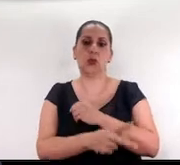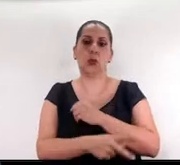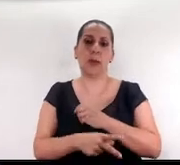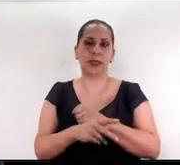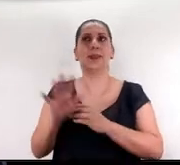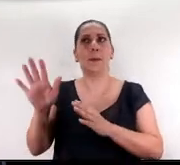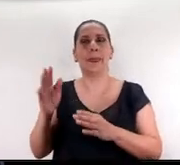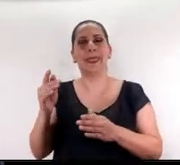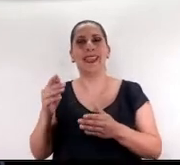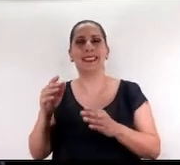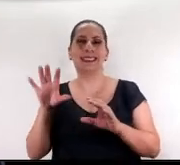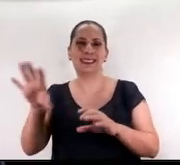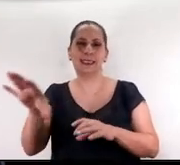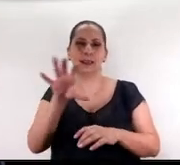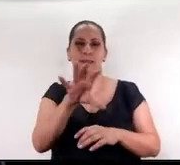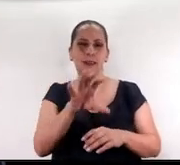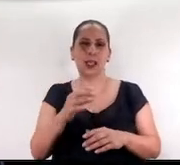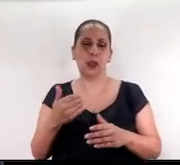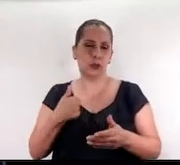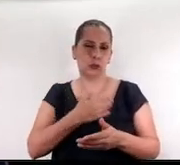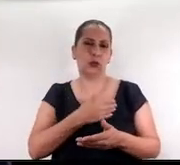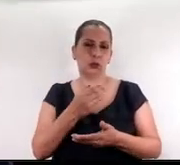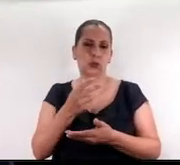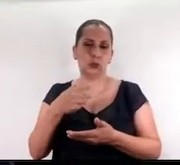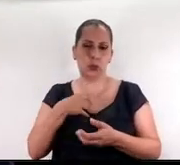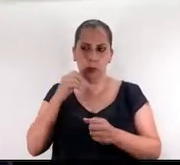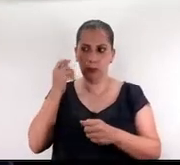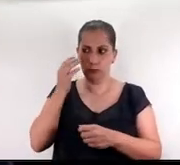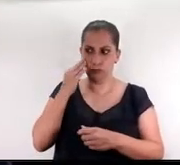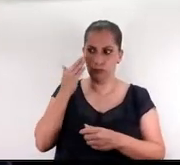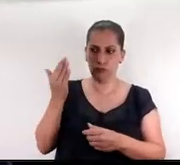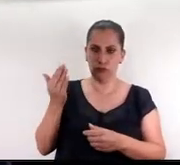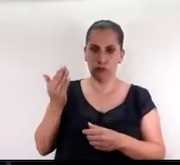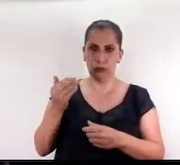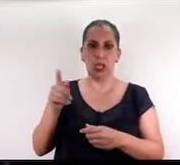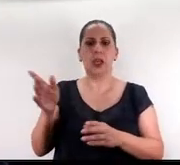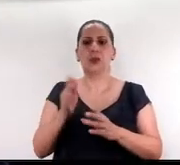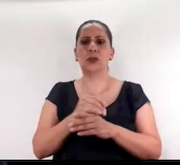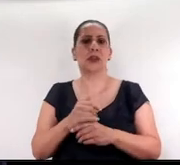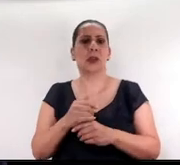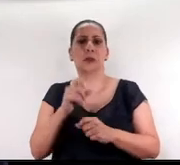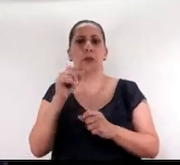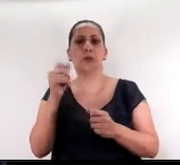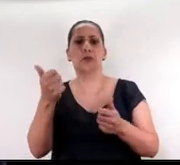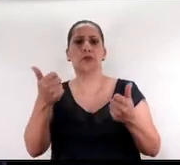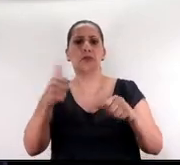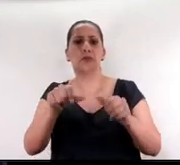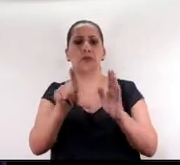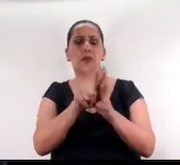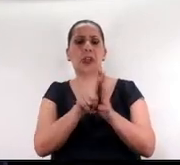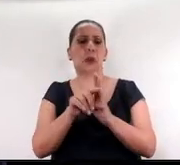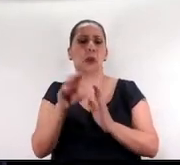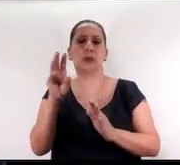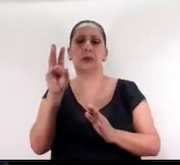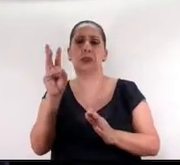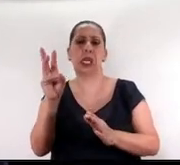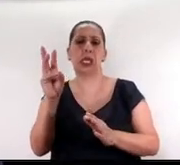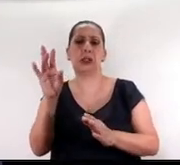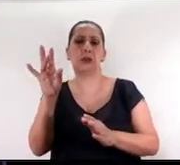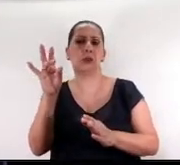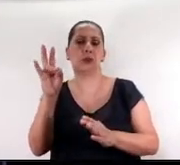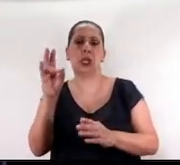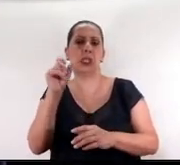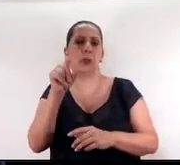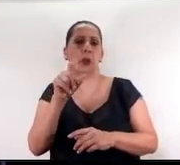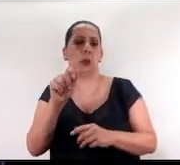estados en ese caso, que podremos reconocer. Ellos hacen un solo referendo con 6-7 preguntas y van rápidamente en ese